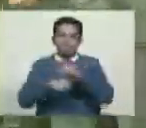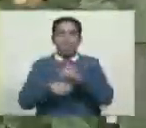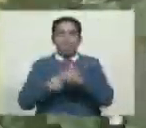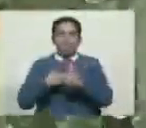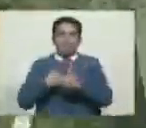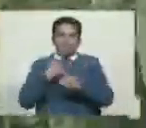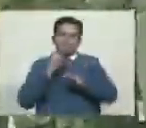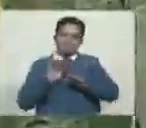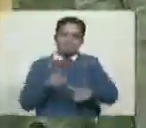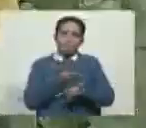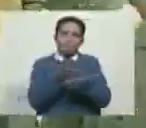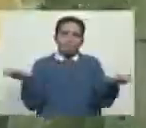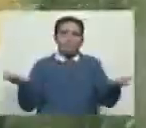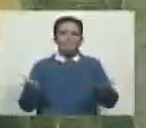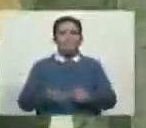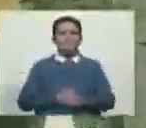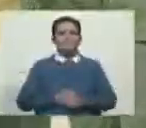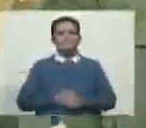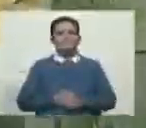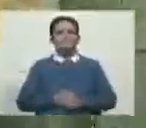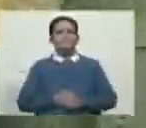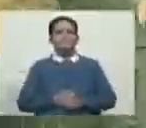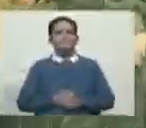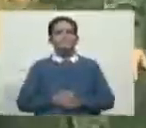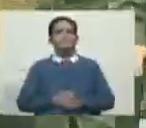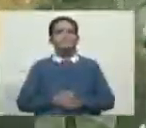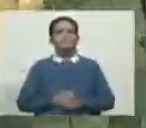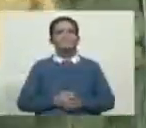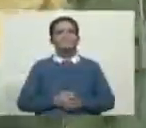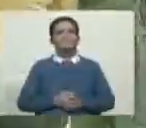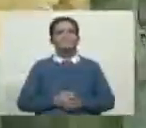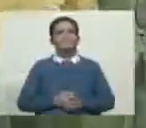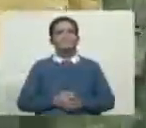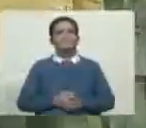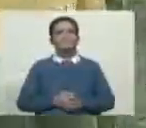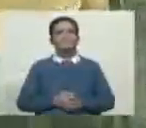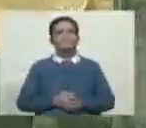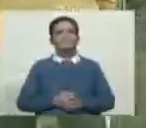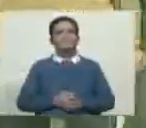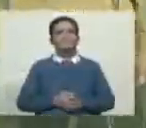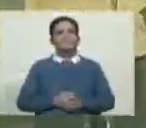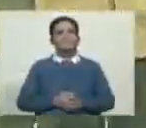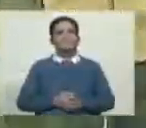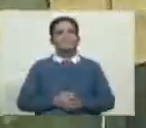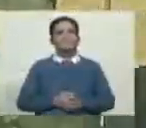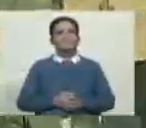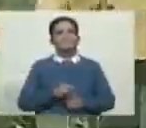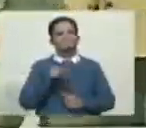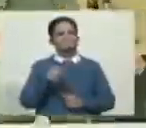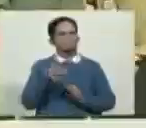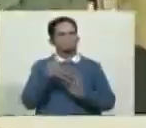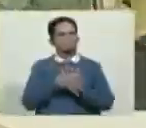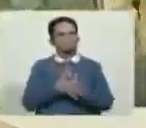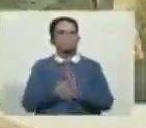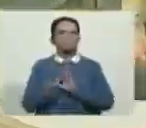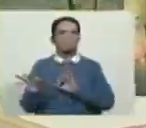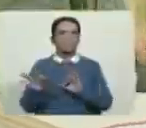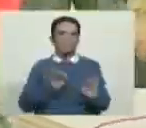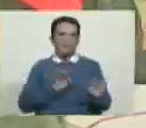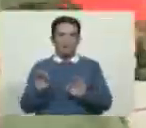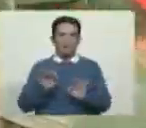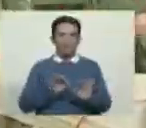ha expresado el presidente de la República, Nicolás Maduro Moros, en los actos preparatorios de los ejercicios